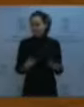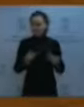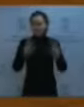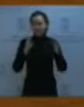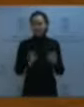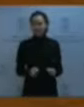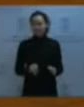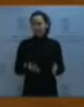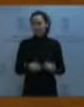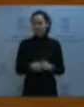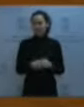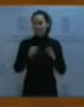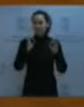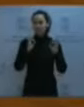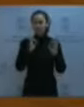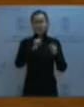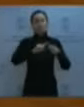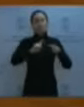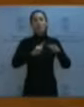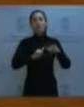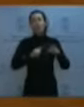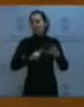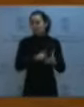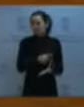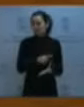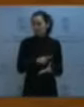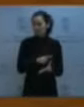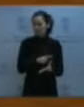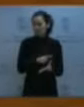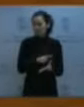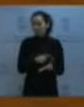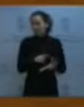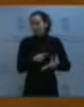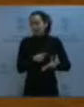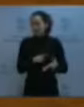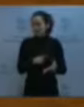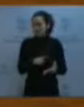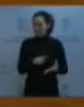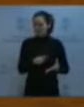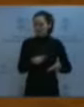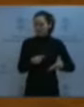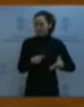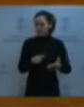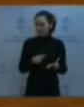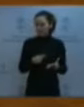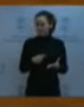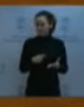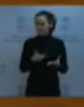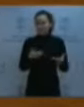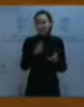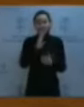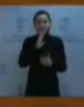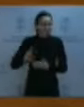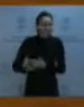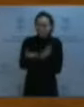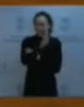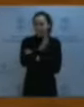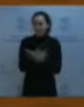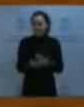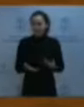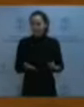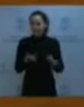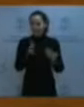por una serie de razones básicas que nos parece